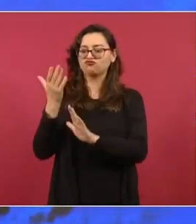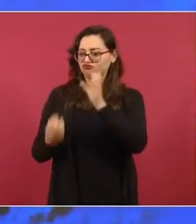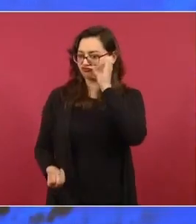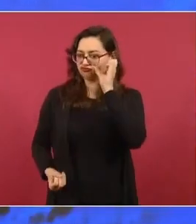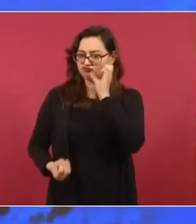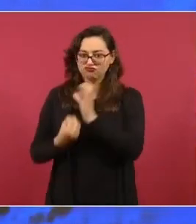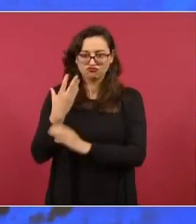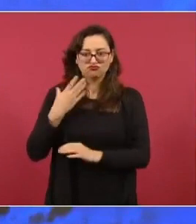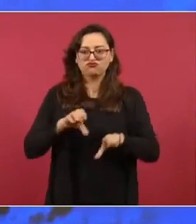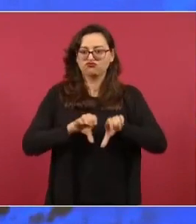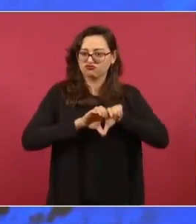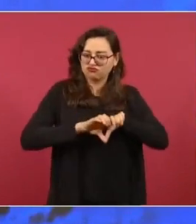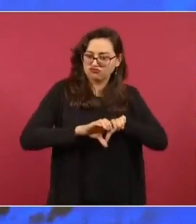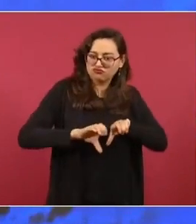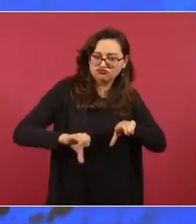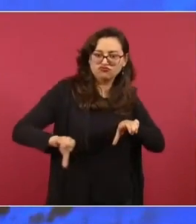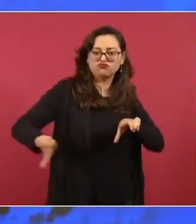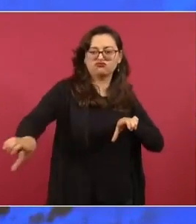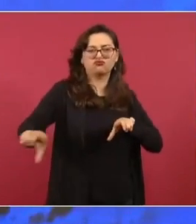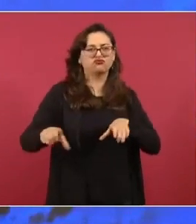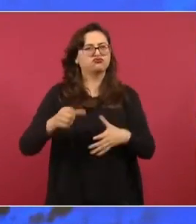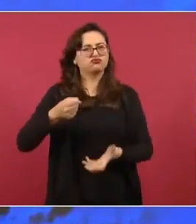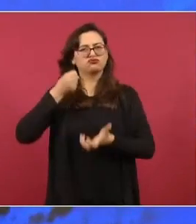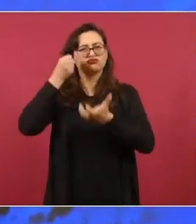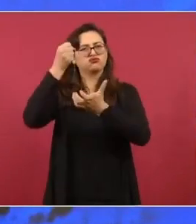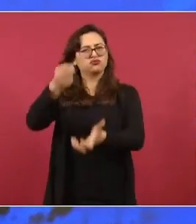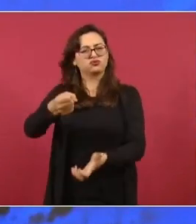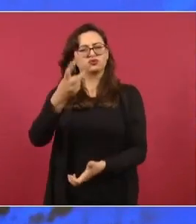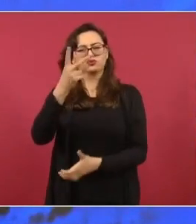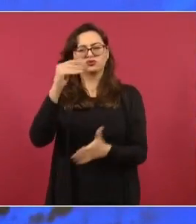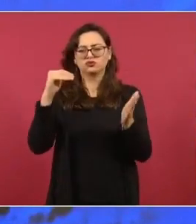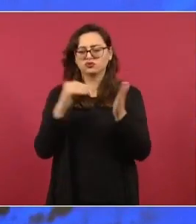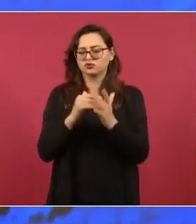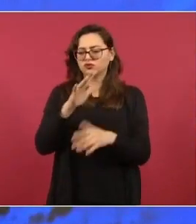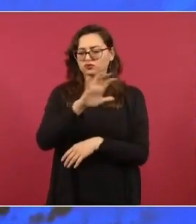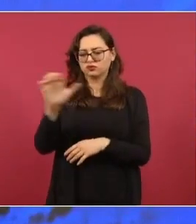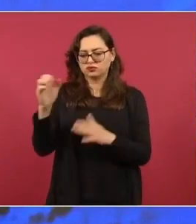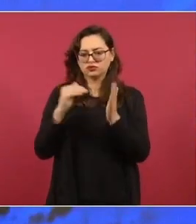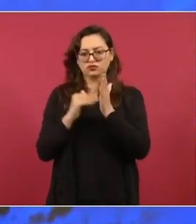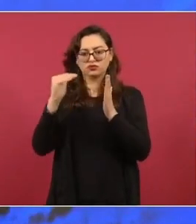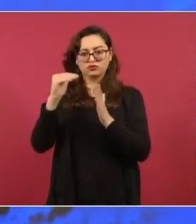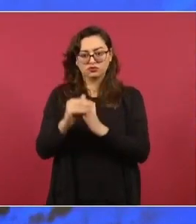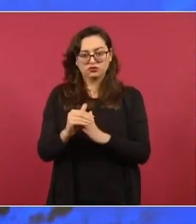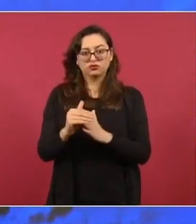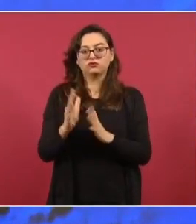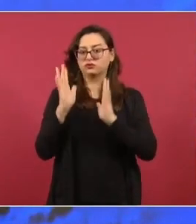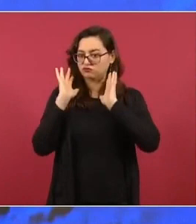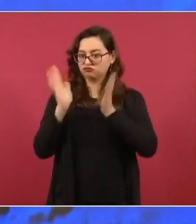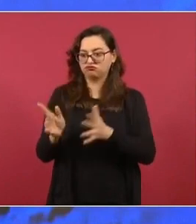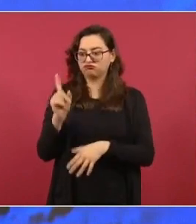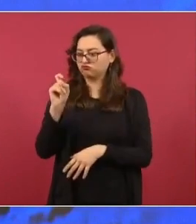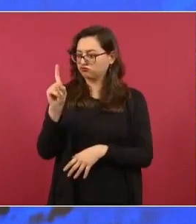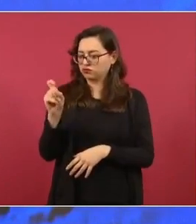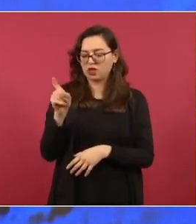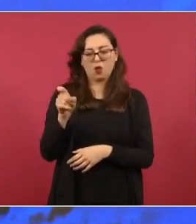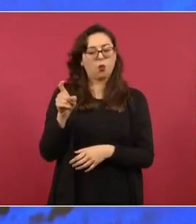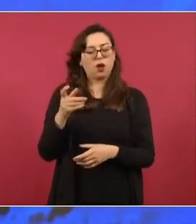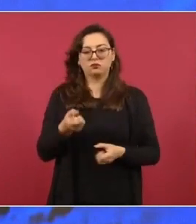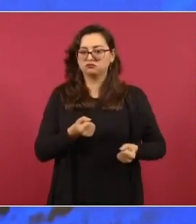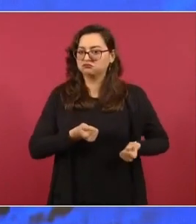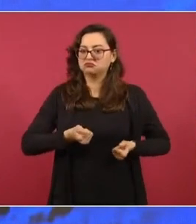Es una inversión como de 2.500 millones de pesos. Nunca les va a faltar ya el agua.